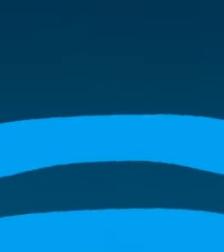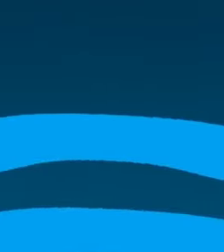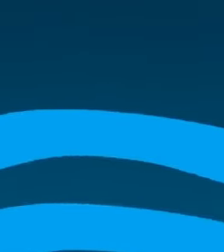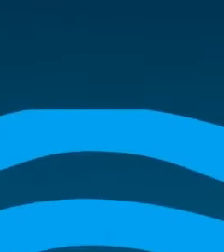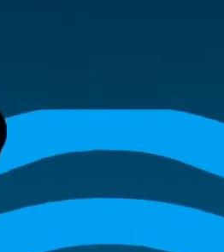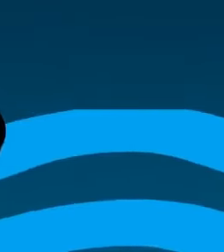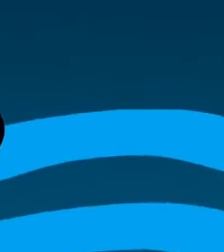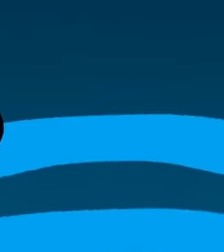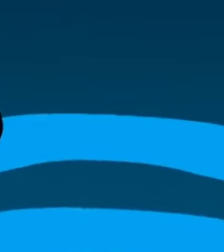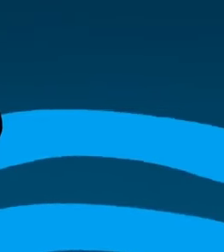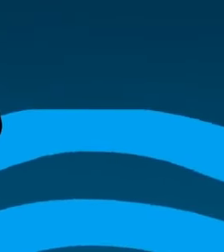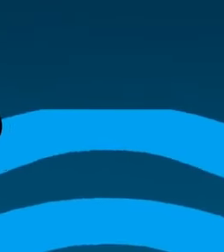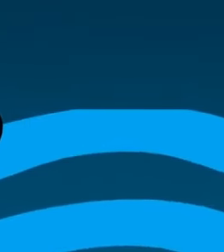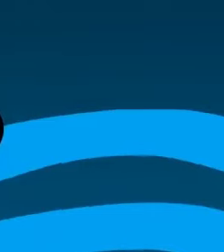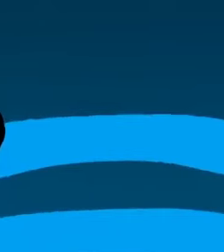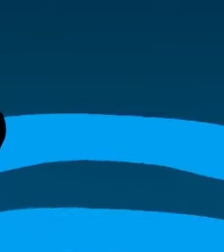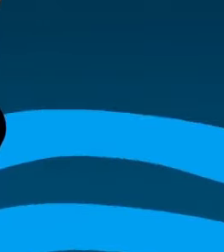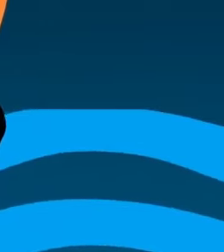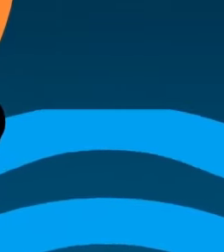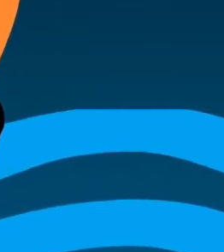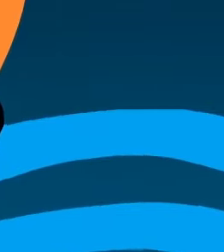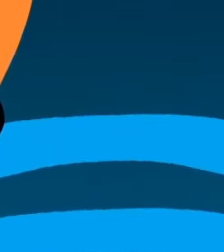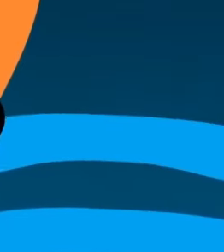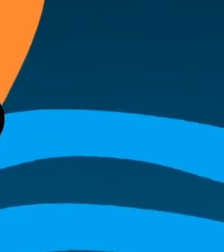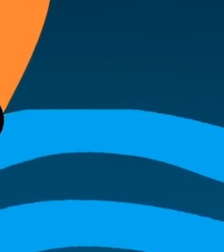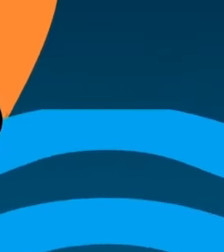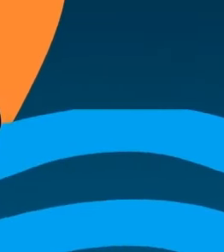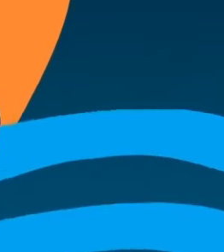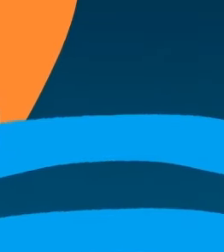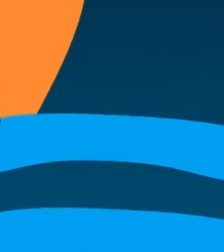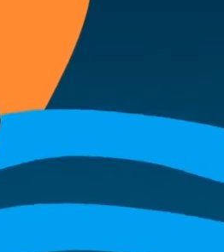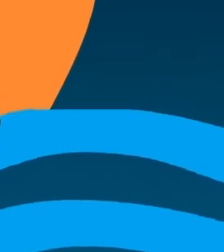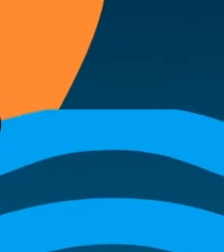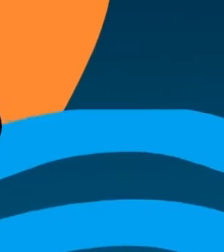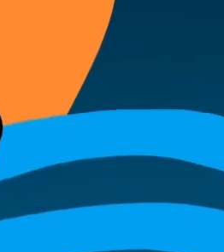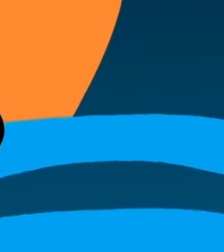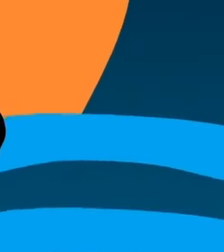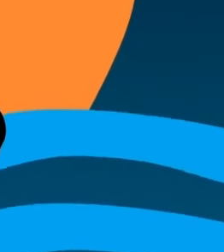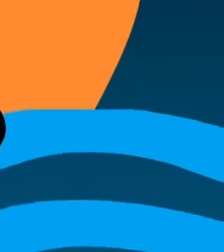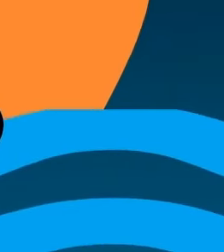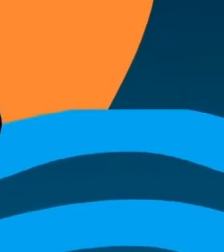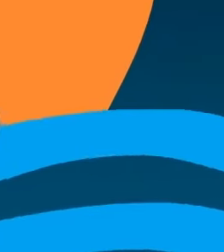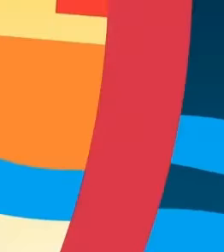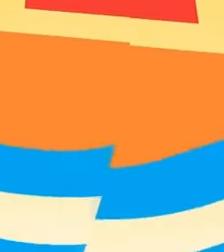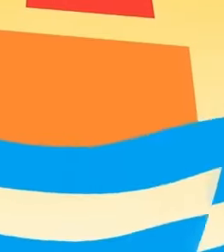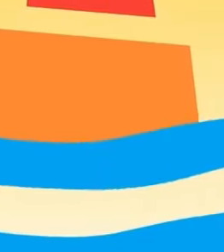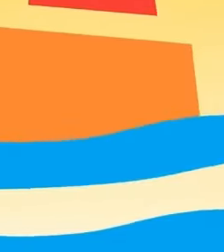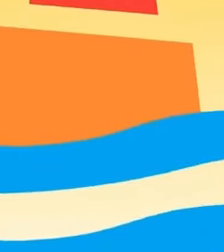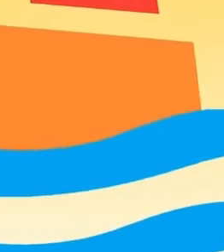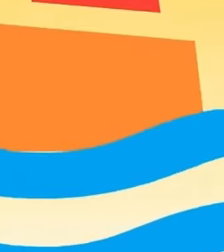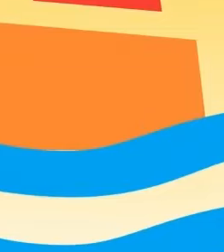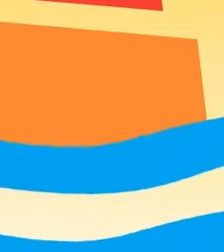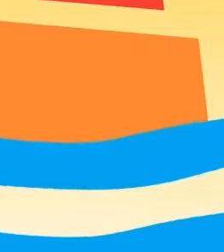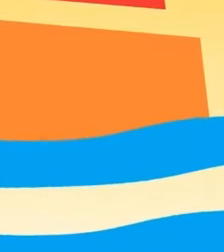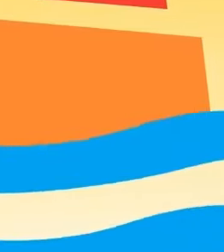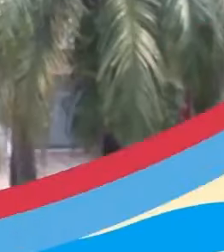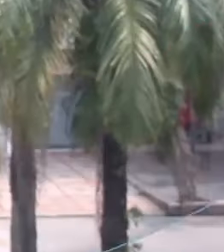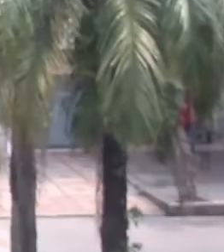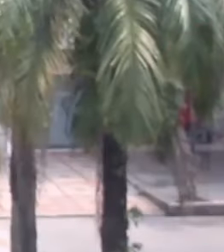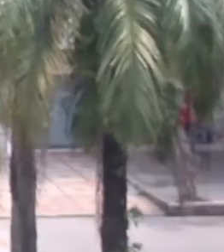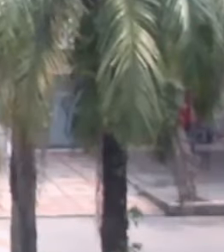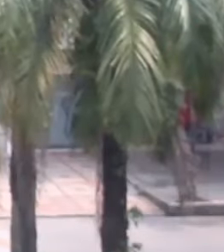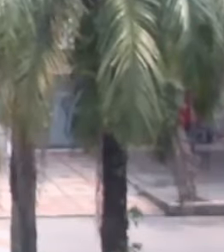Dos, no salgamos en horarios no permitidos, de 5 de la mañana a 6 de la tarde si usted tiene chalupa o tiene una embarcación menor. Y tres, tengamos los papeles al día.